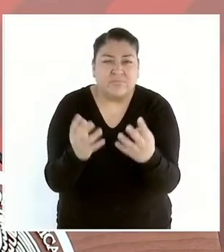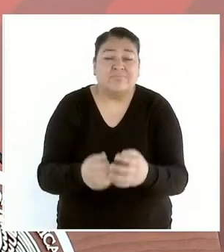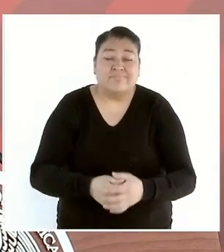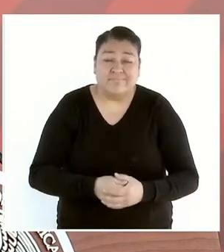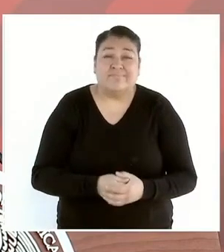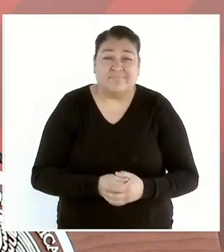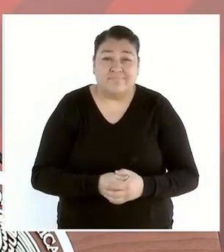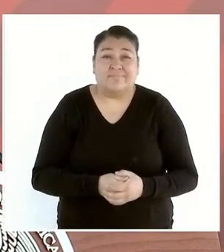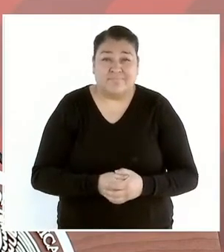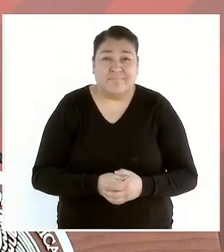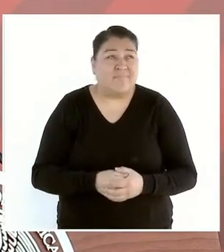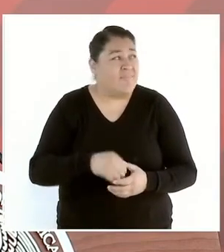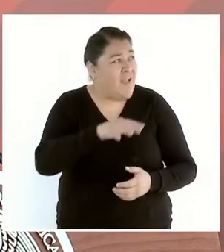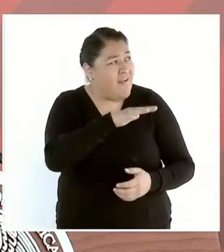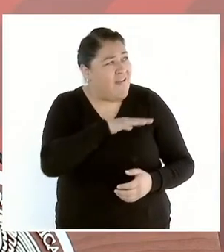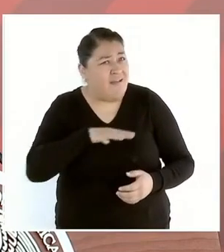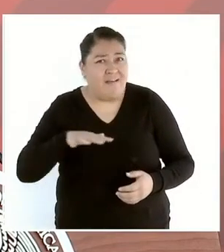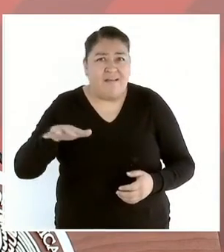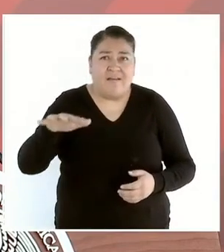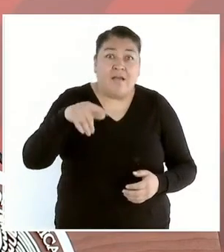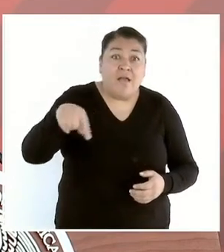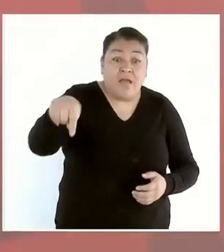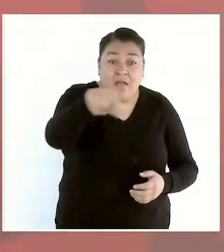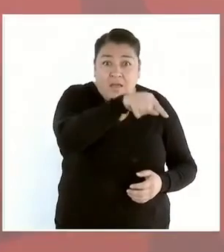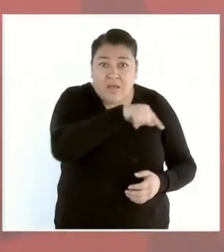toda esta resistencia